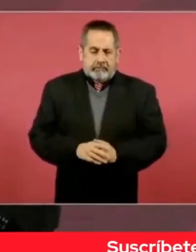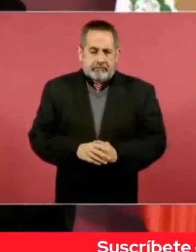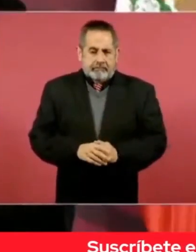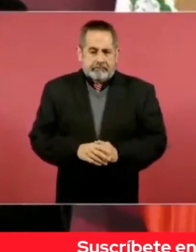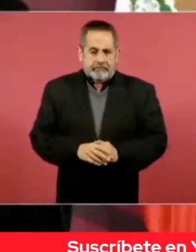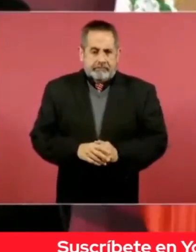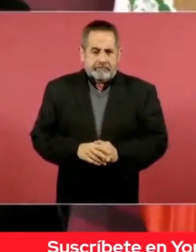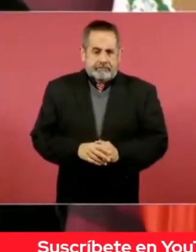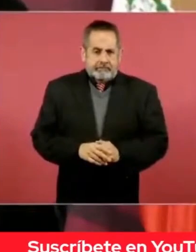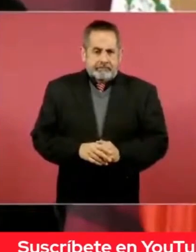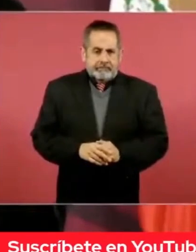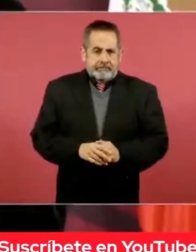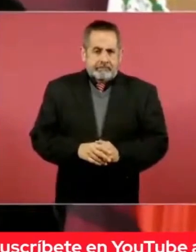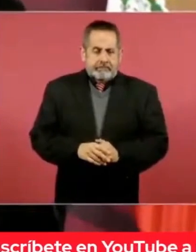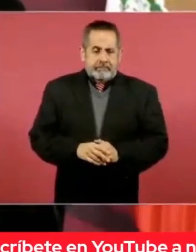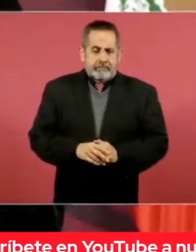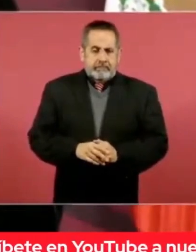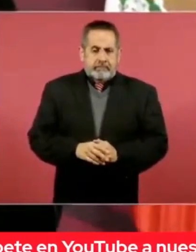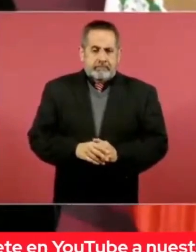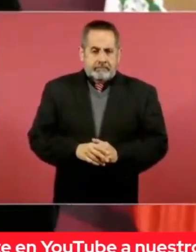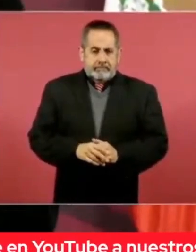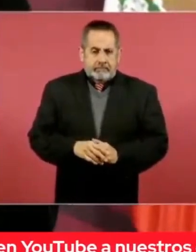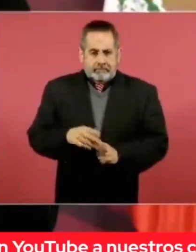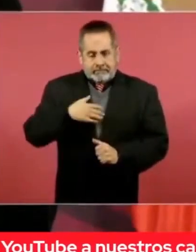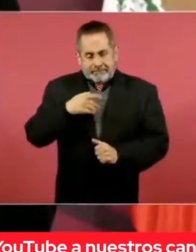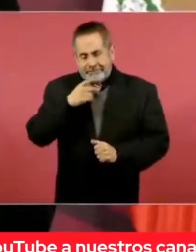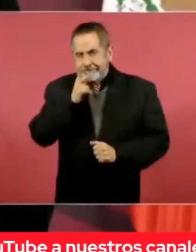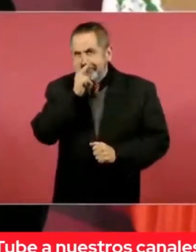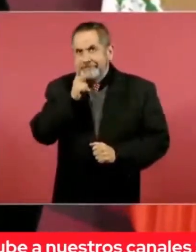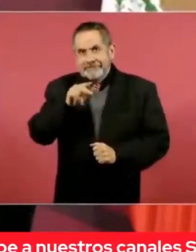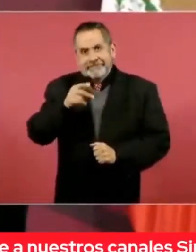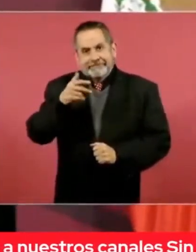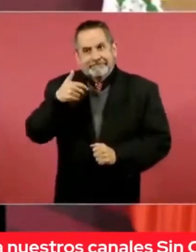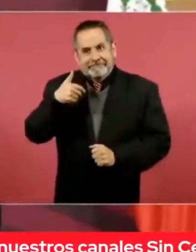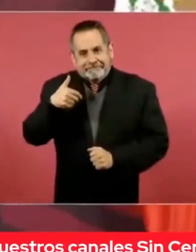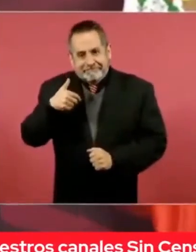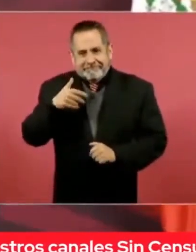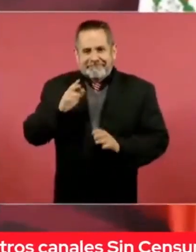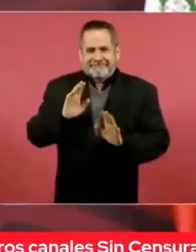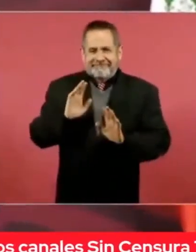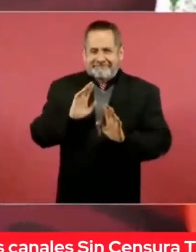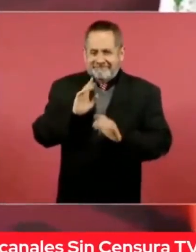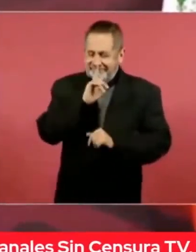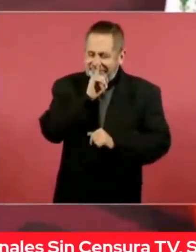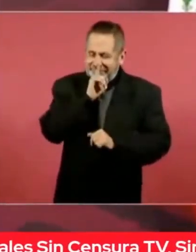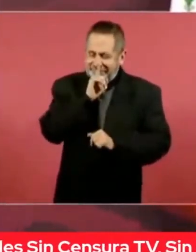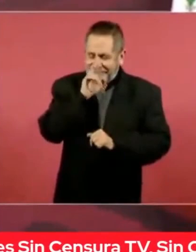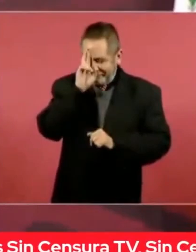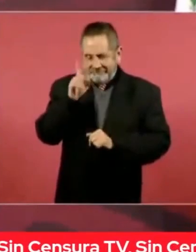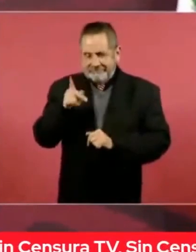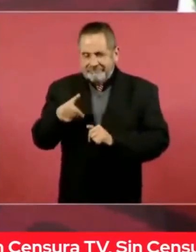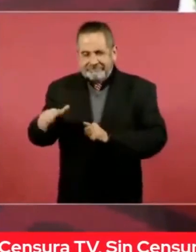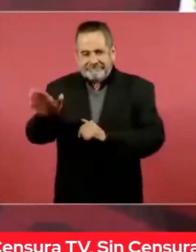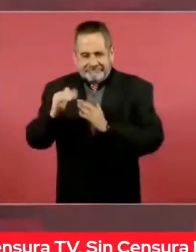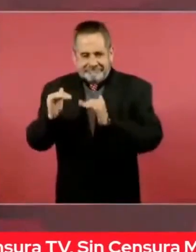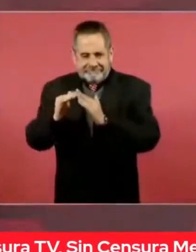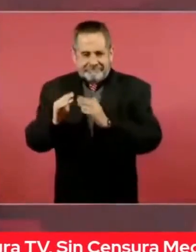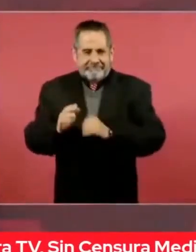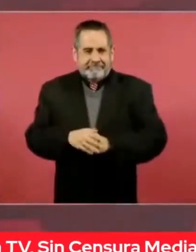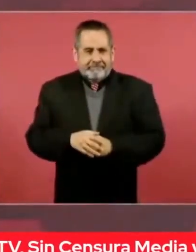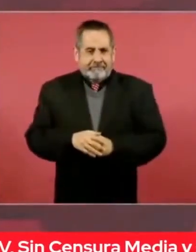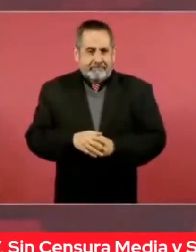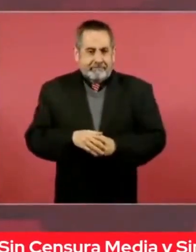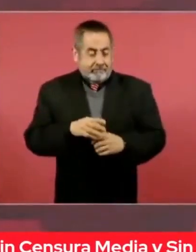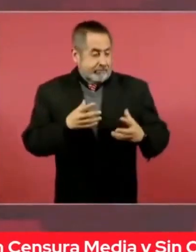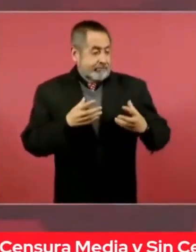casa y a decir una cosa pero este porque no soy mi ley Pues